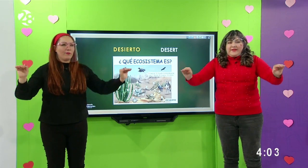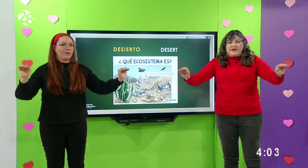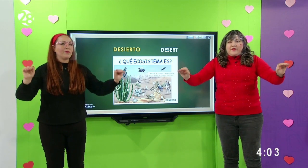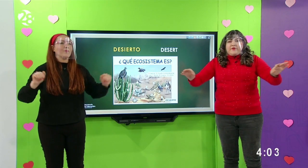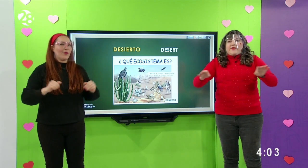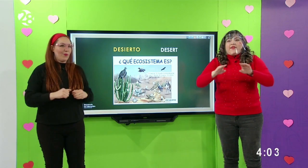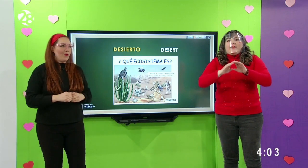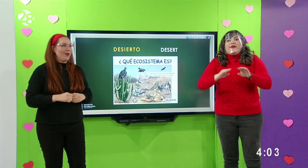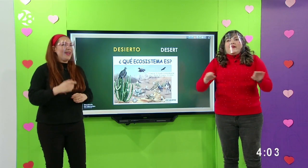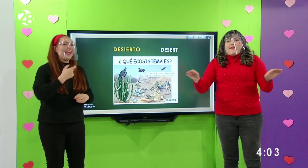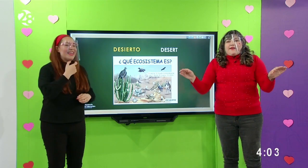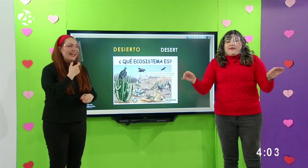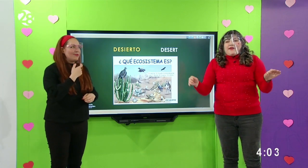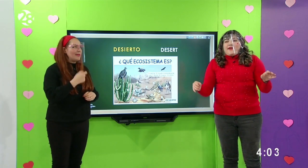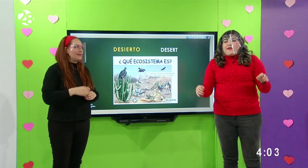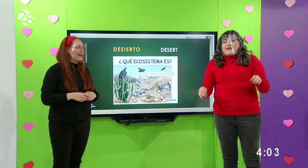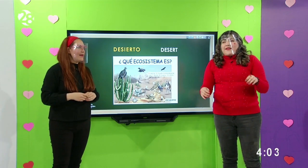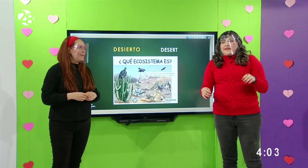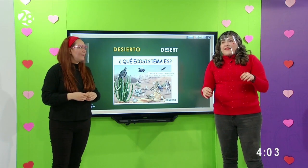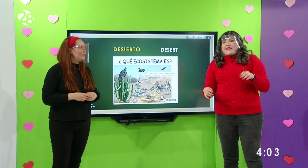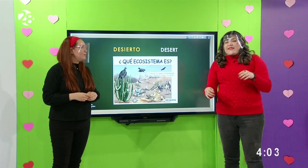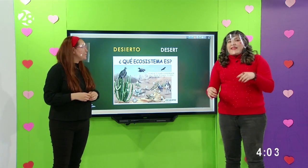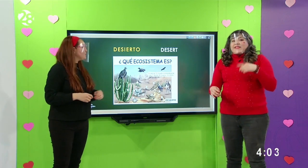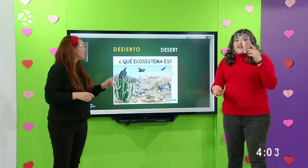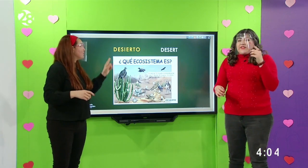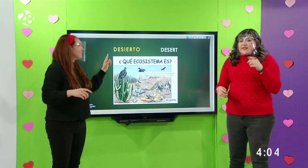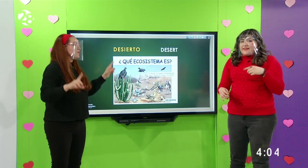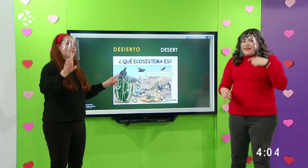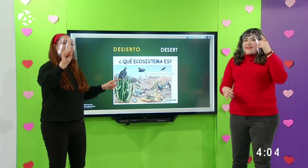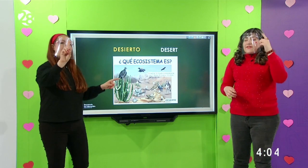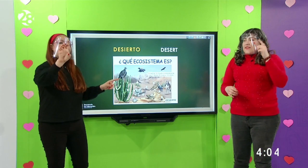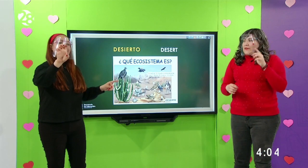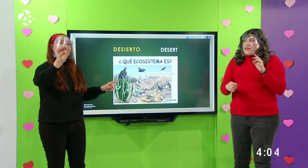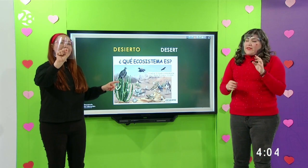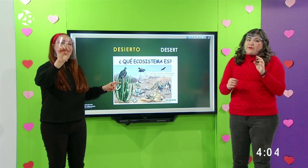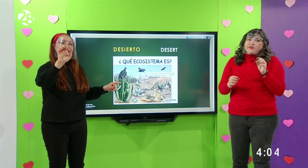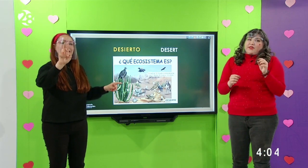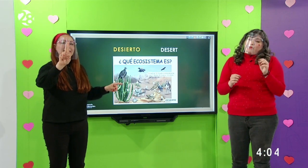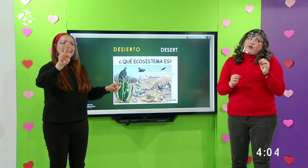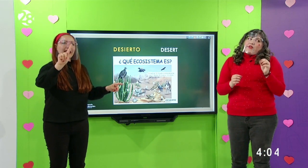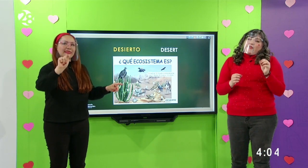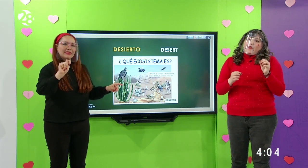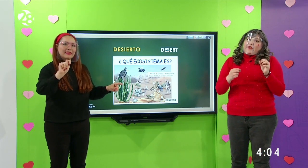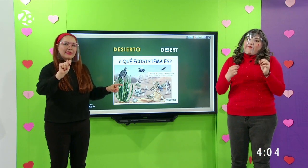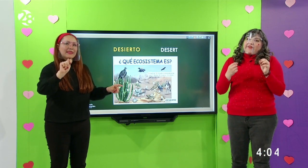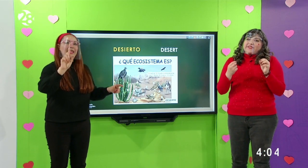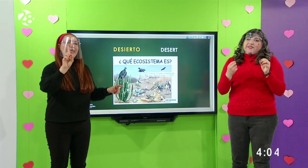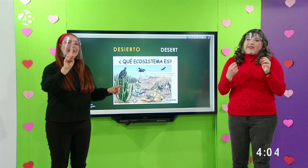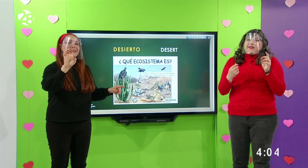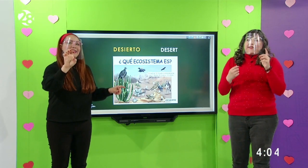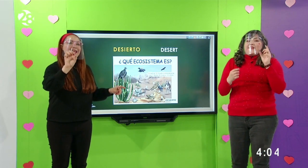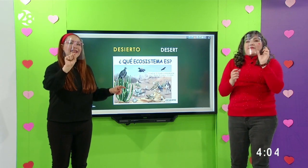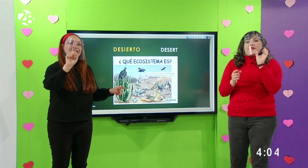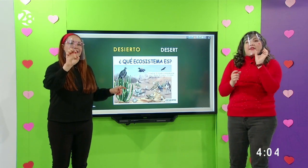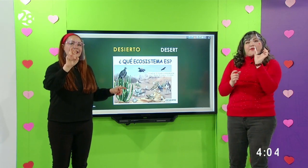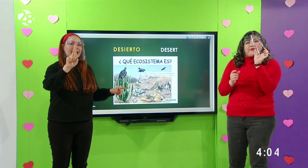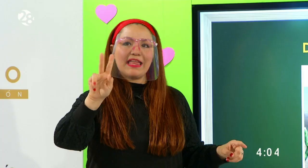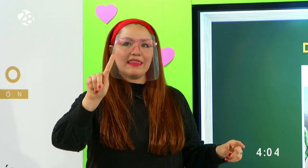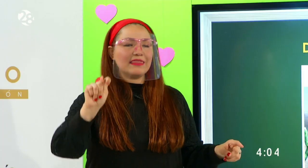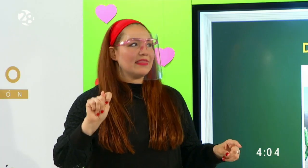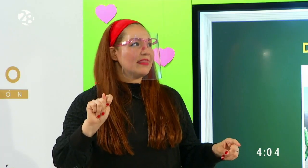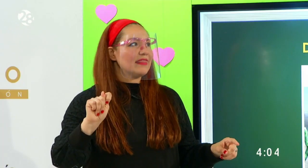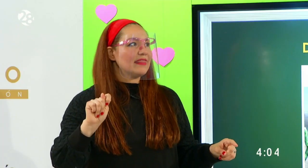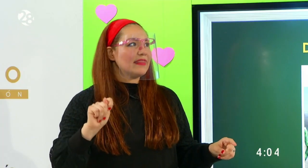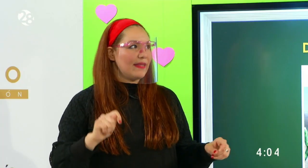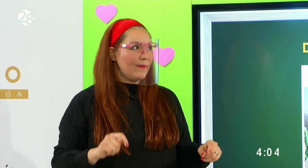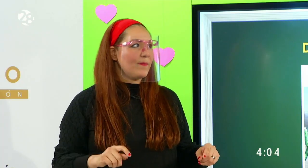Desierto. Muy bien, ¿y en inglés, maestra? En inglés se dice desert, desert. También tenemos que poner énfasis en que va en la primera